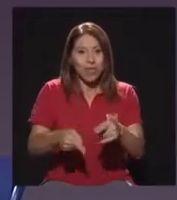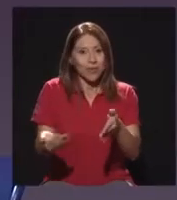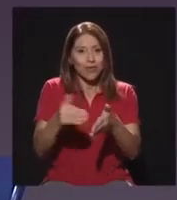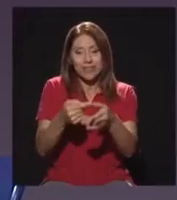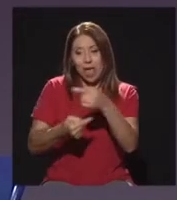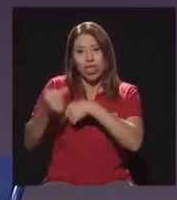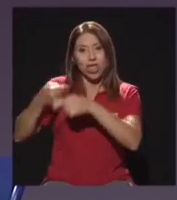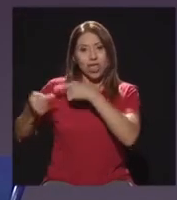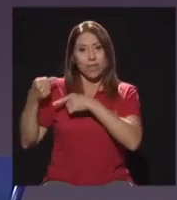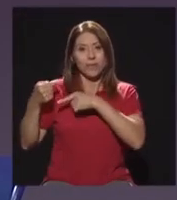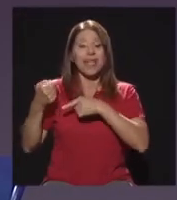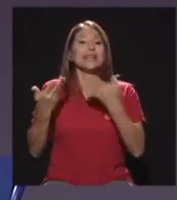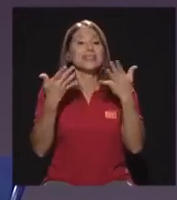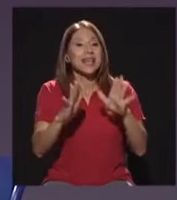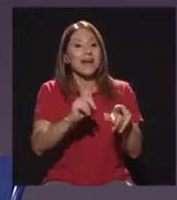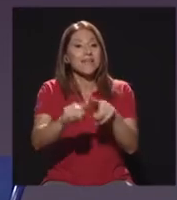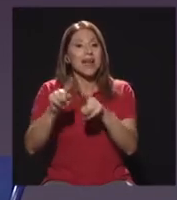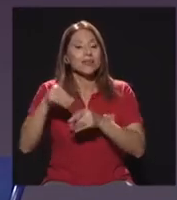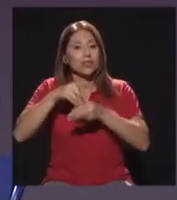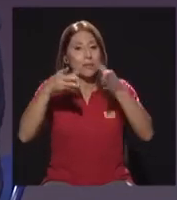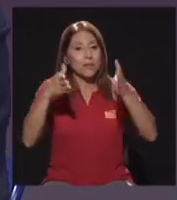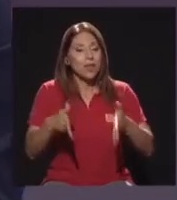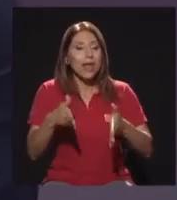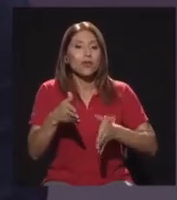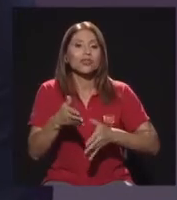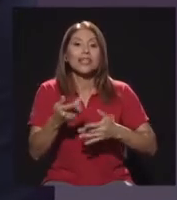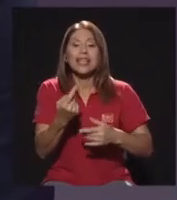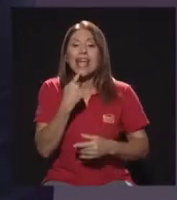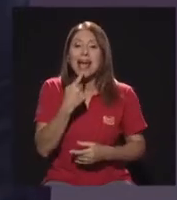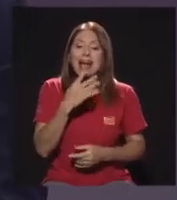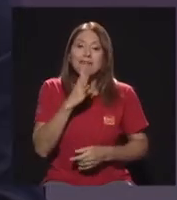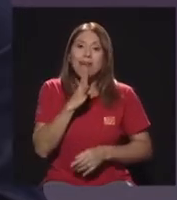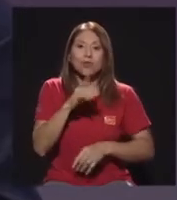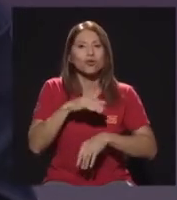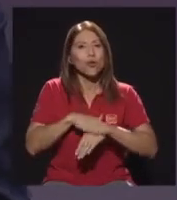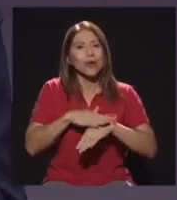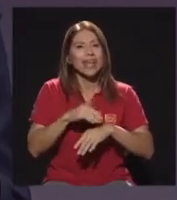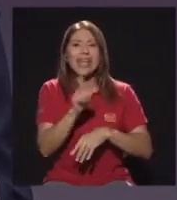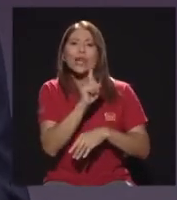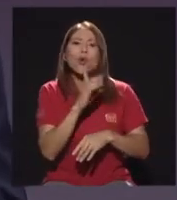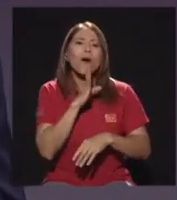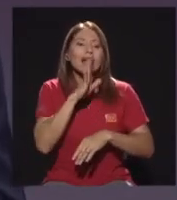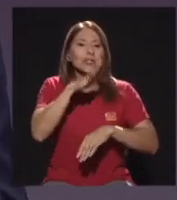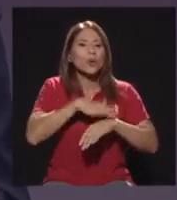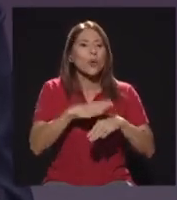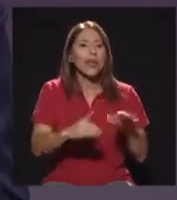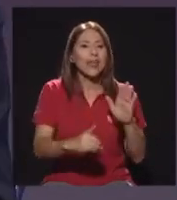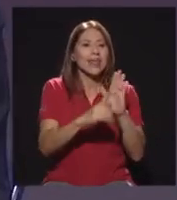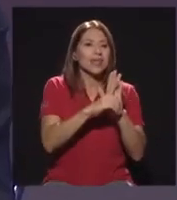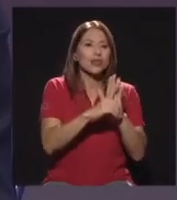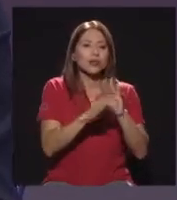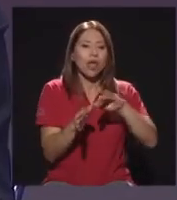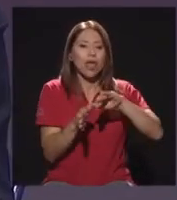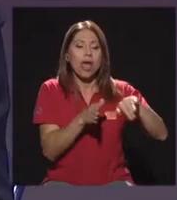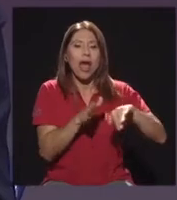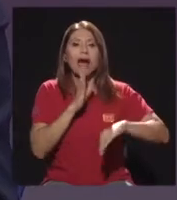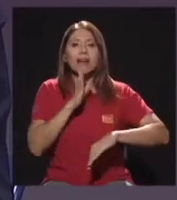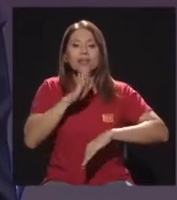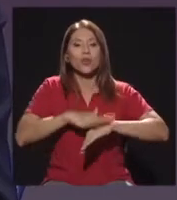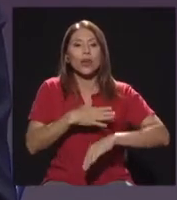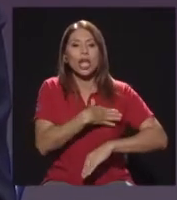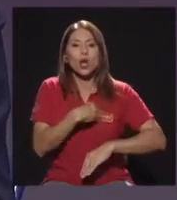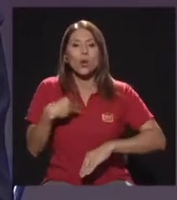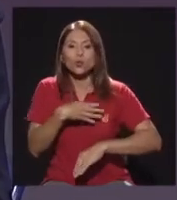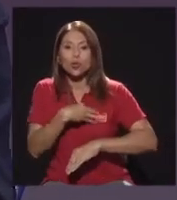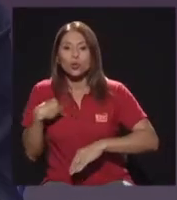diputados que han hecho referencia por ejemplo a hablar en lugar de derechos de gustos o de preferencias y no ellos no